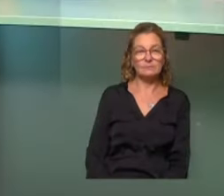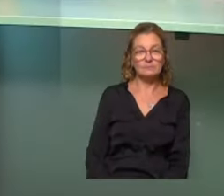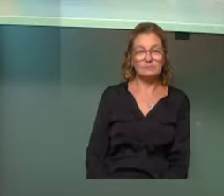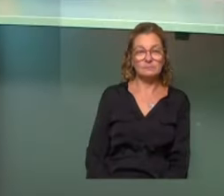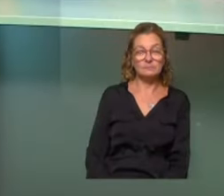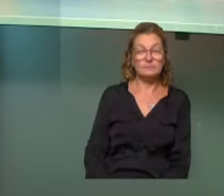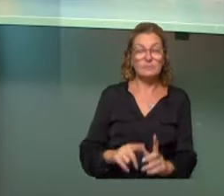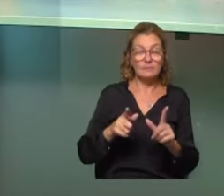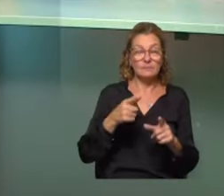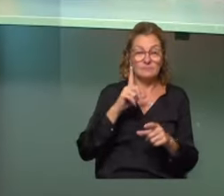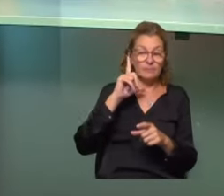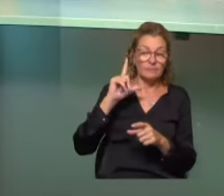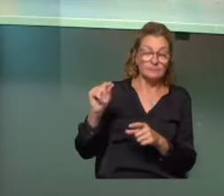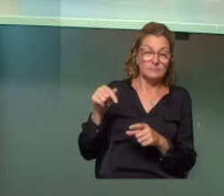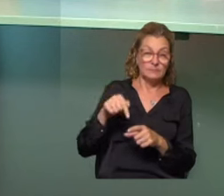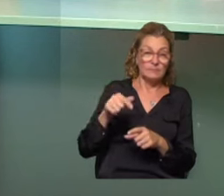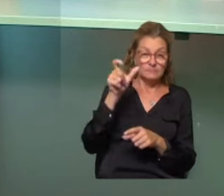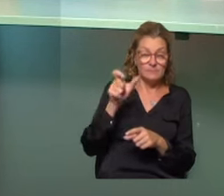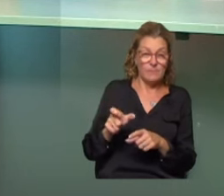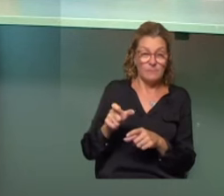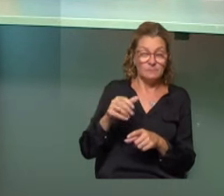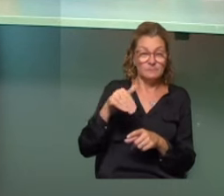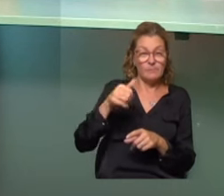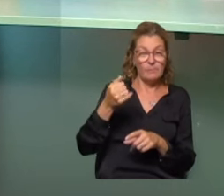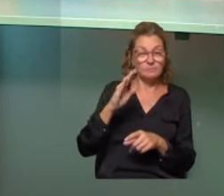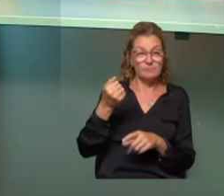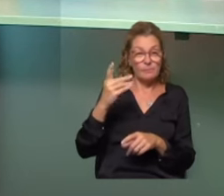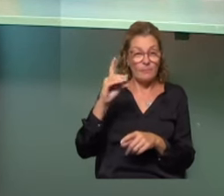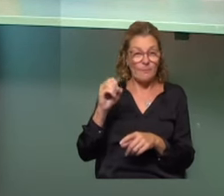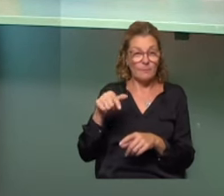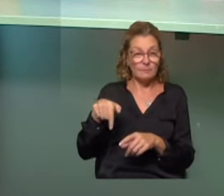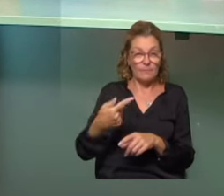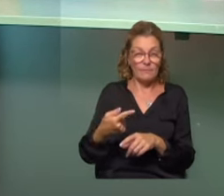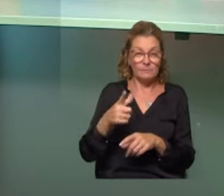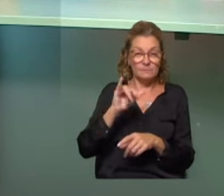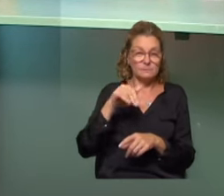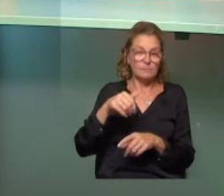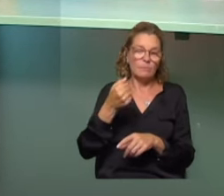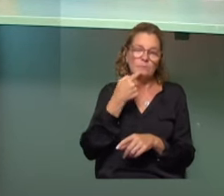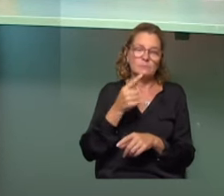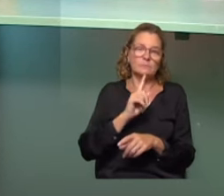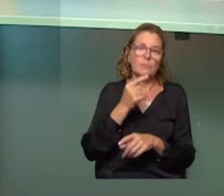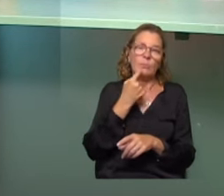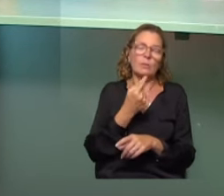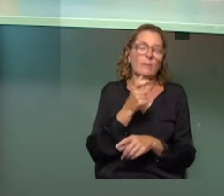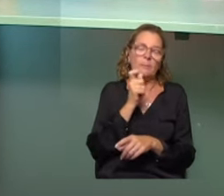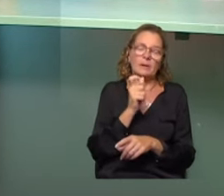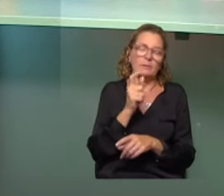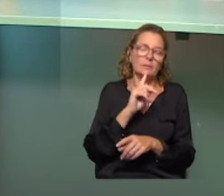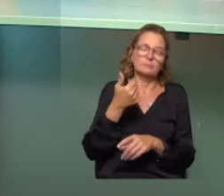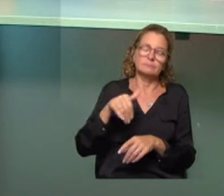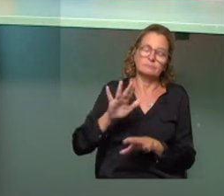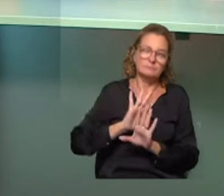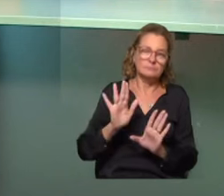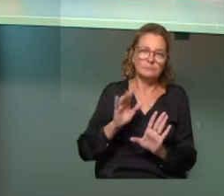Y a propósito del alejamiento de este dirigente Machado y de Analía Fernández, Lima prefirió no hacer o no usar calificativos. Y aseguró